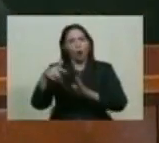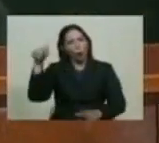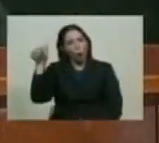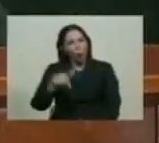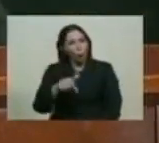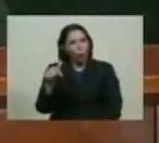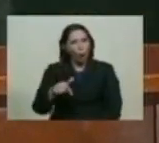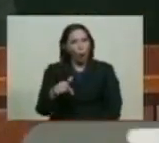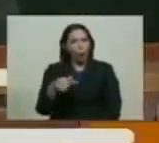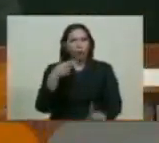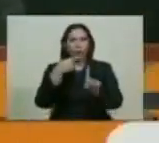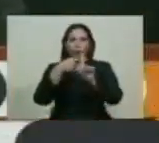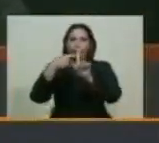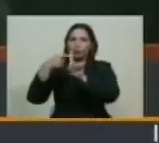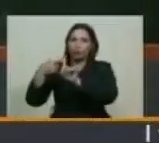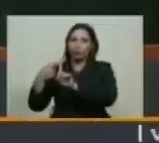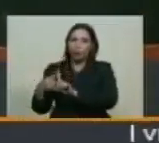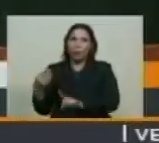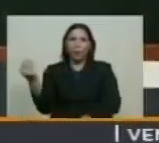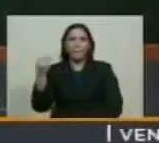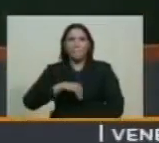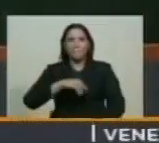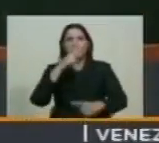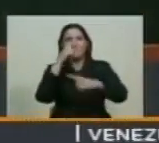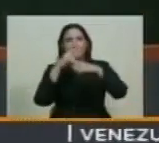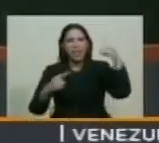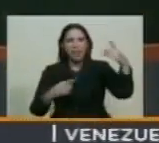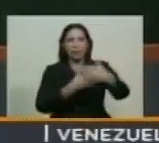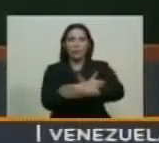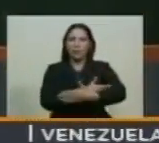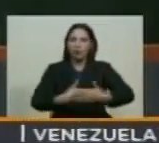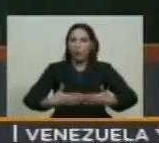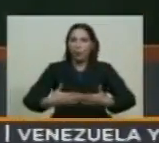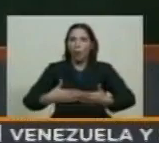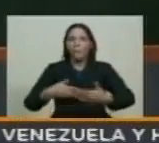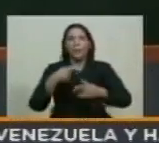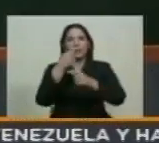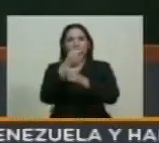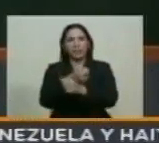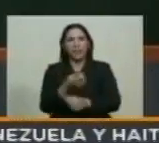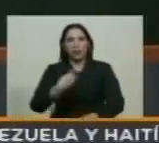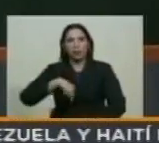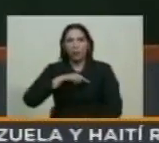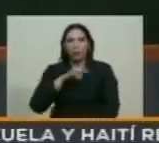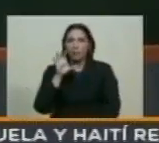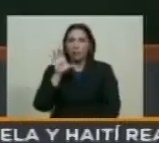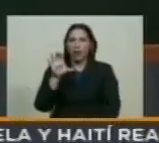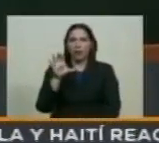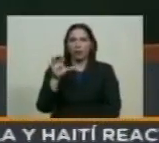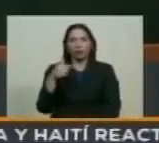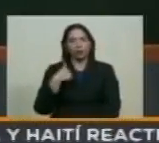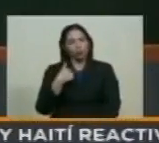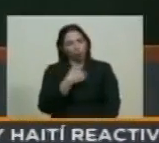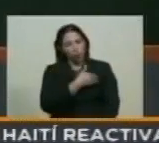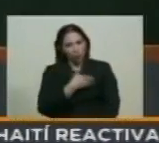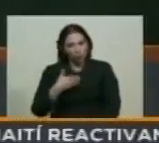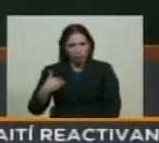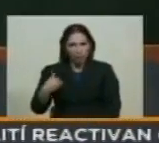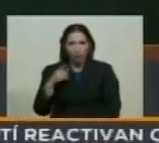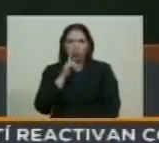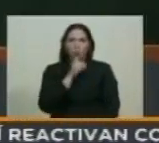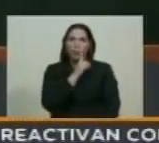se suman al 500.000 de bachilleres de nuestra patria. Quiero, en nombre del presidente Nicolás